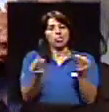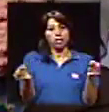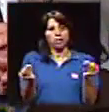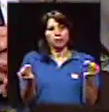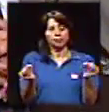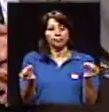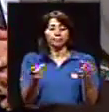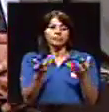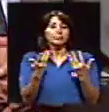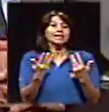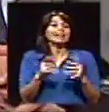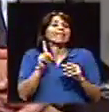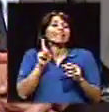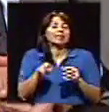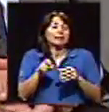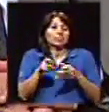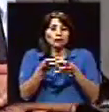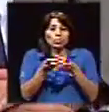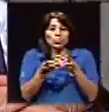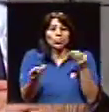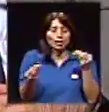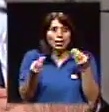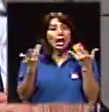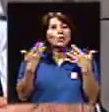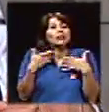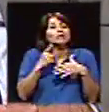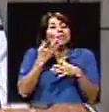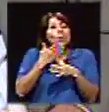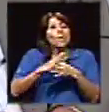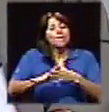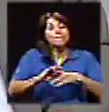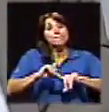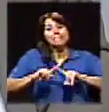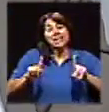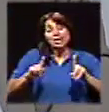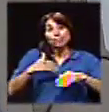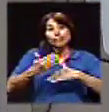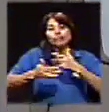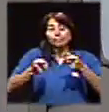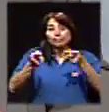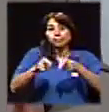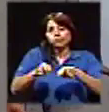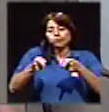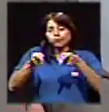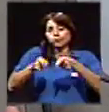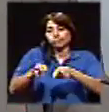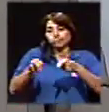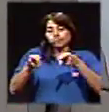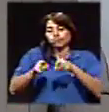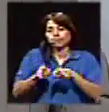arreglarlo, aunque fuese parcialmente. Pero las consecuencias cada vez son más